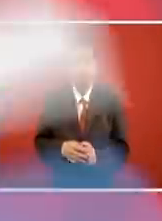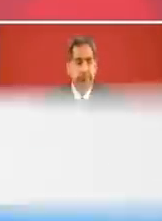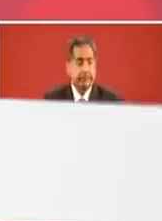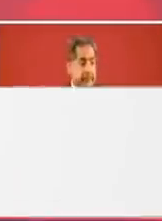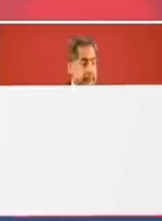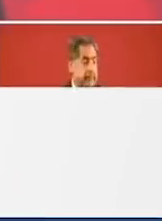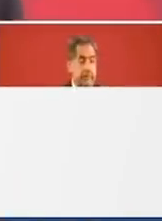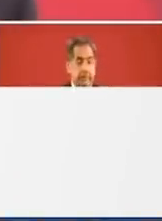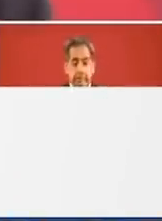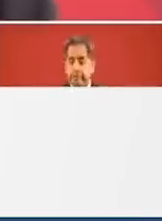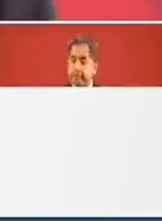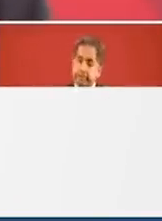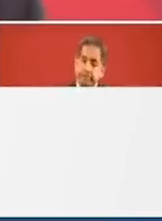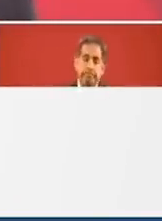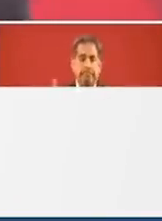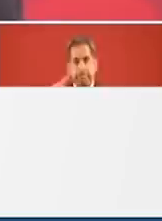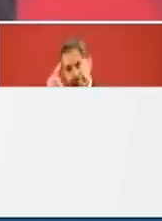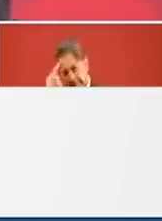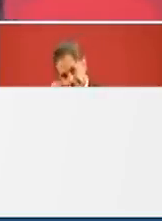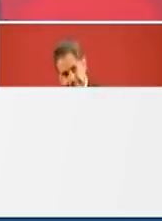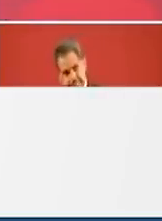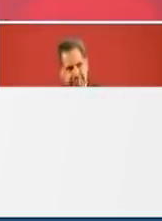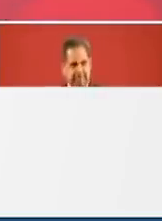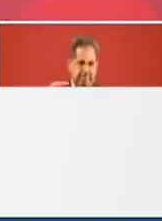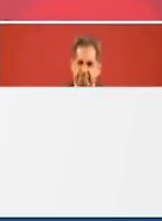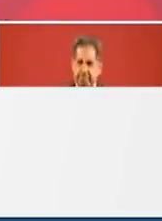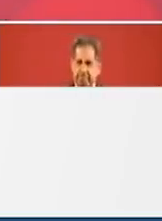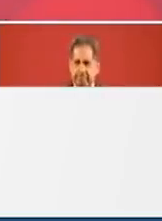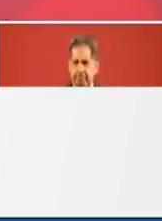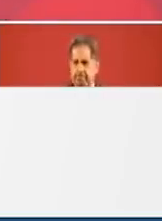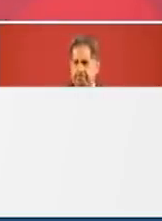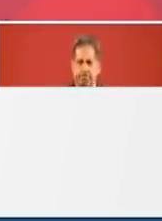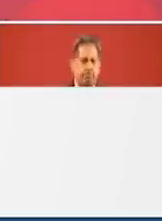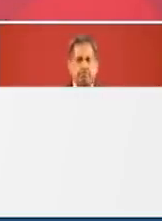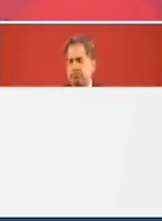aprovechando esta circunstancia para